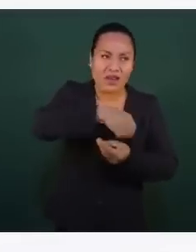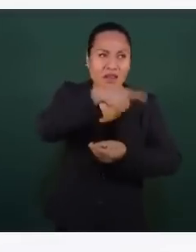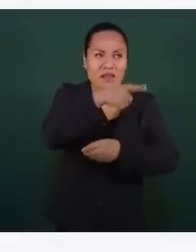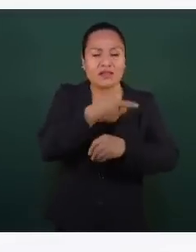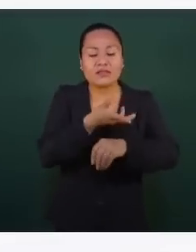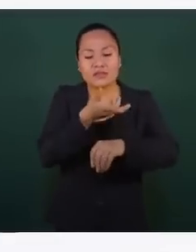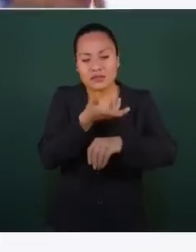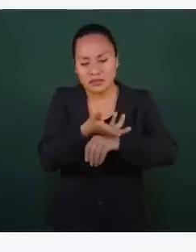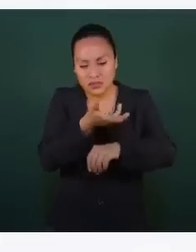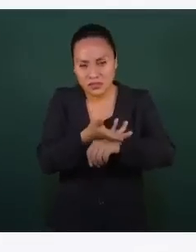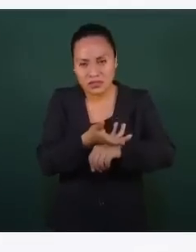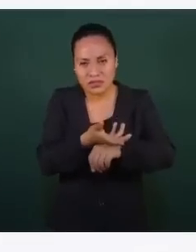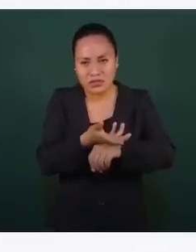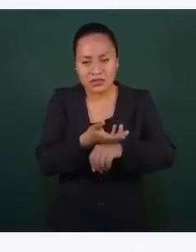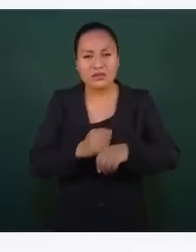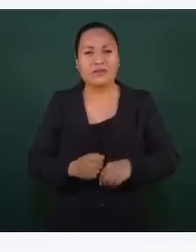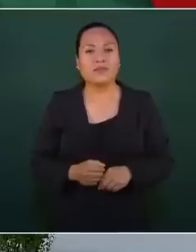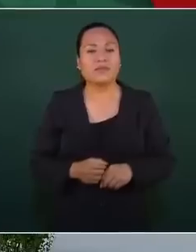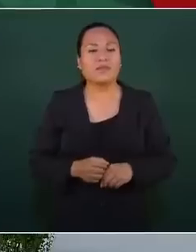país,